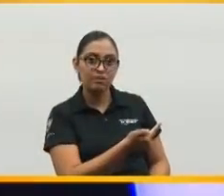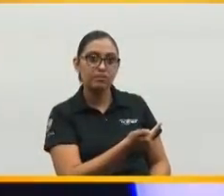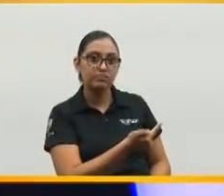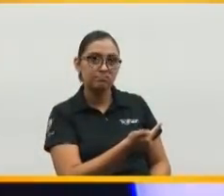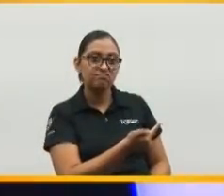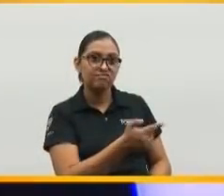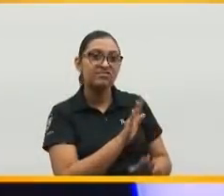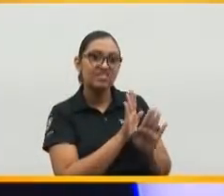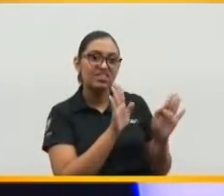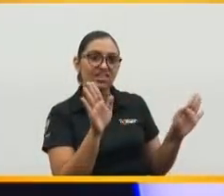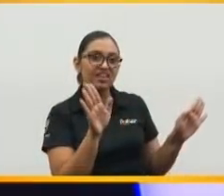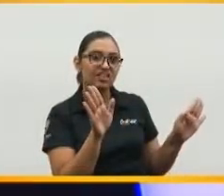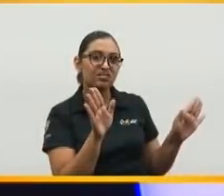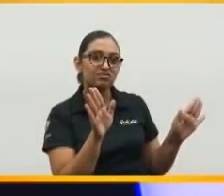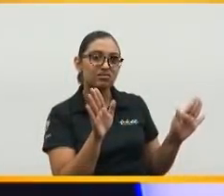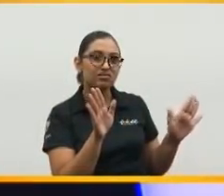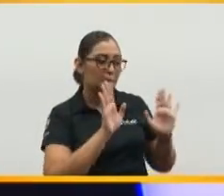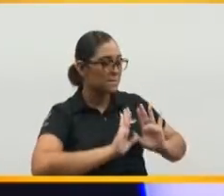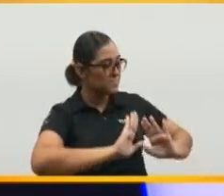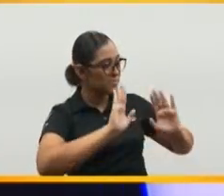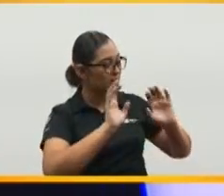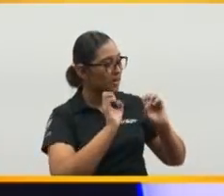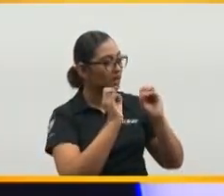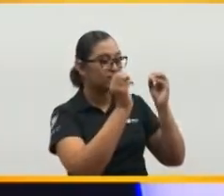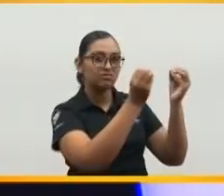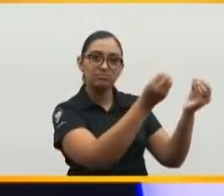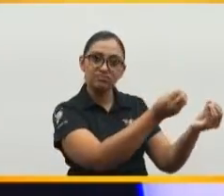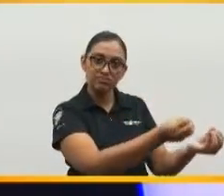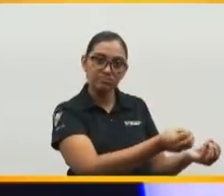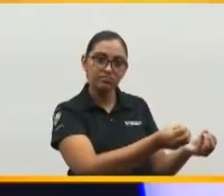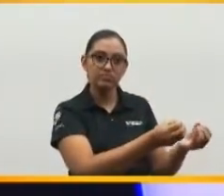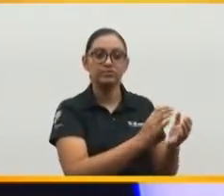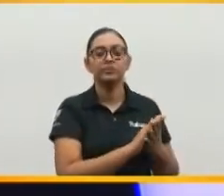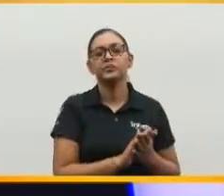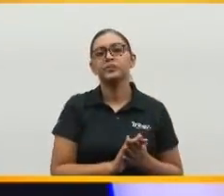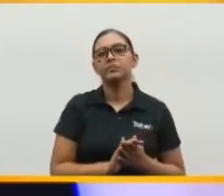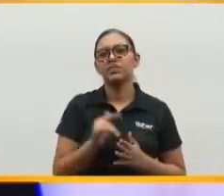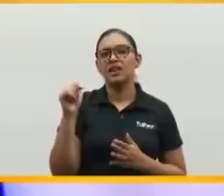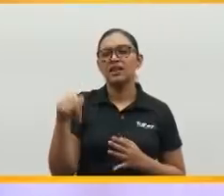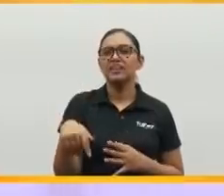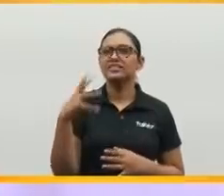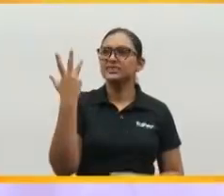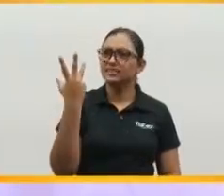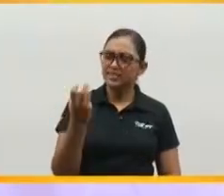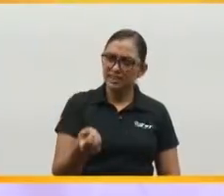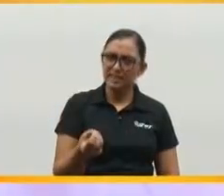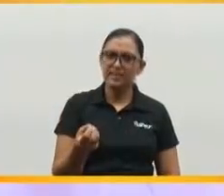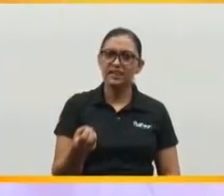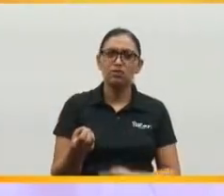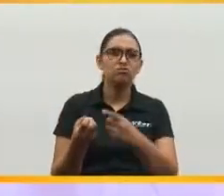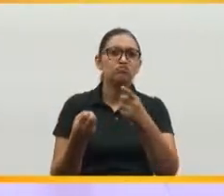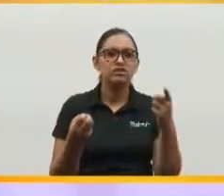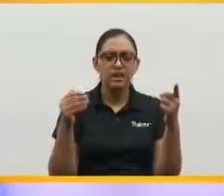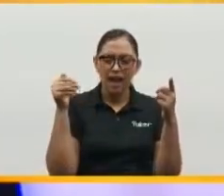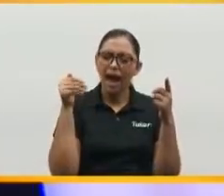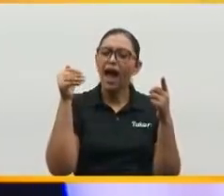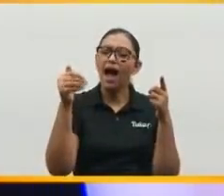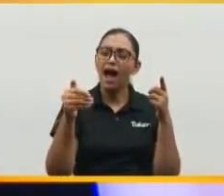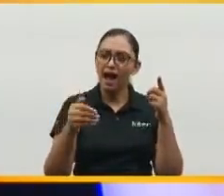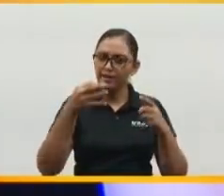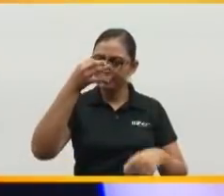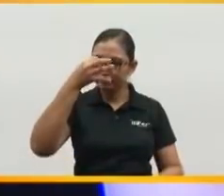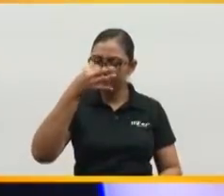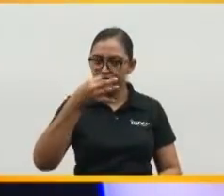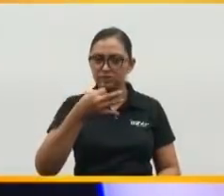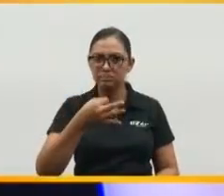el Señor les confirma su milagro. El día de hoy, comenzando este año con pie derecho, te recuerdo que no es